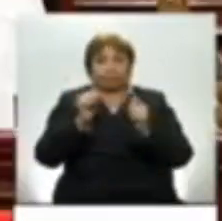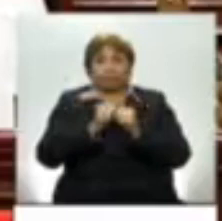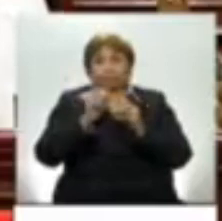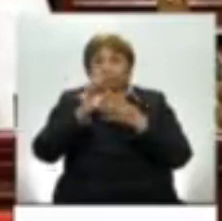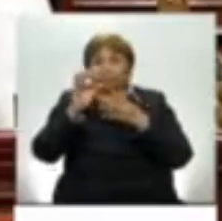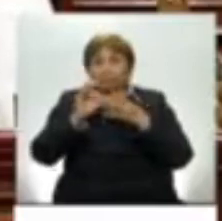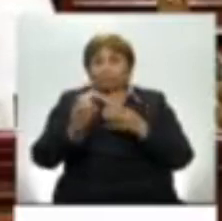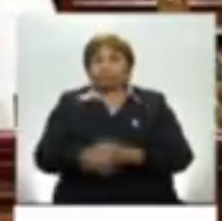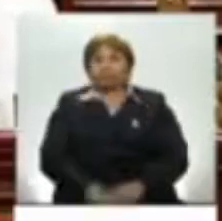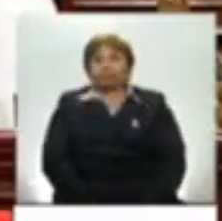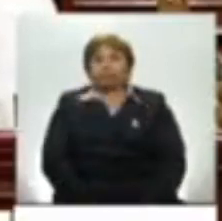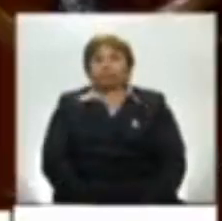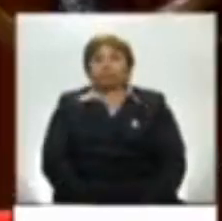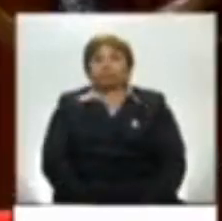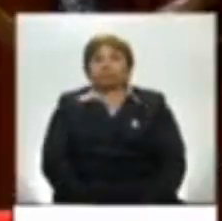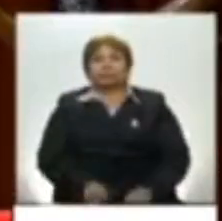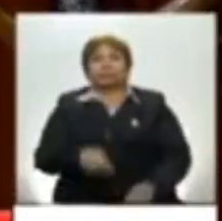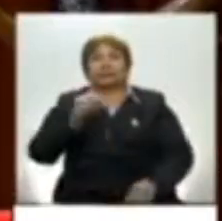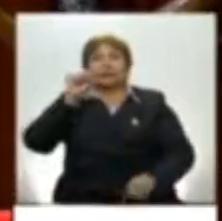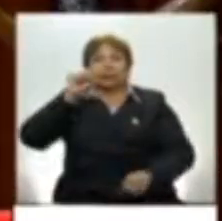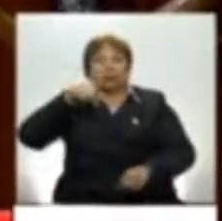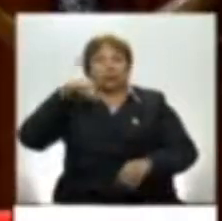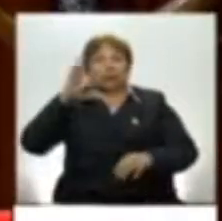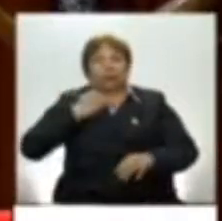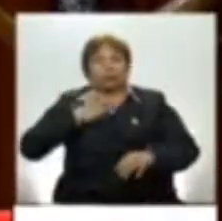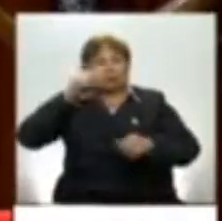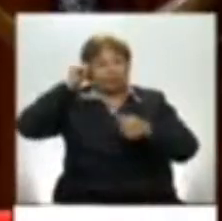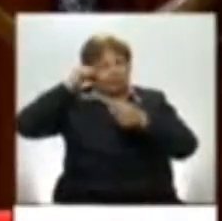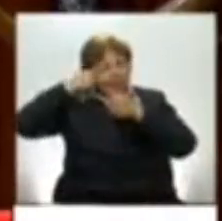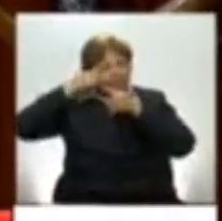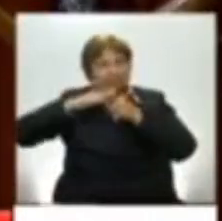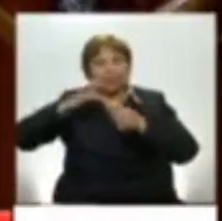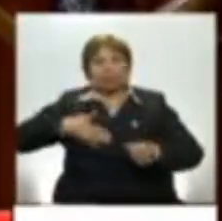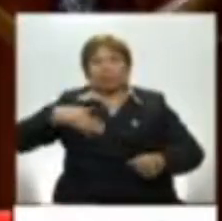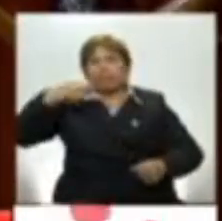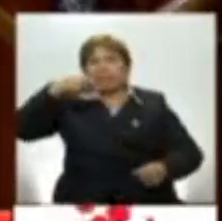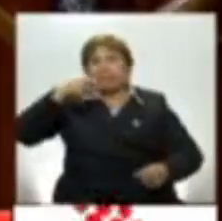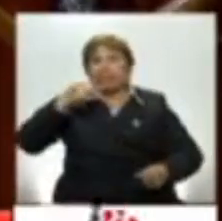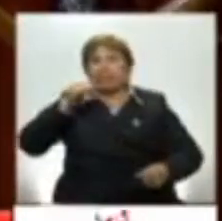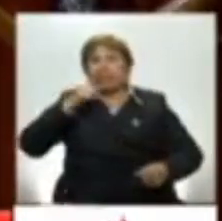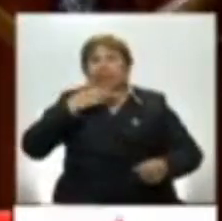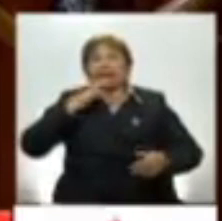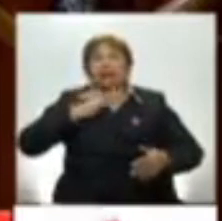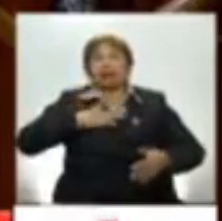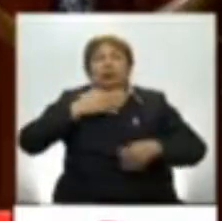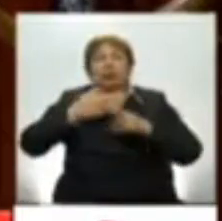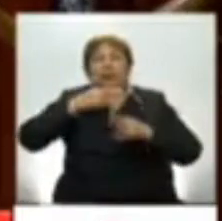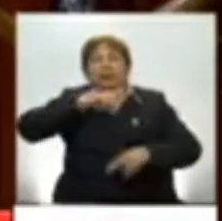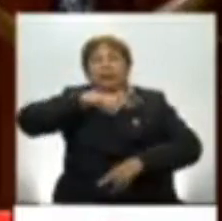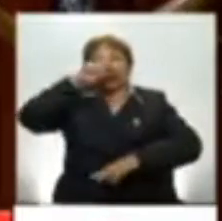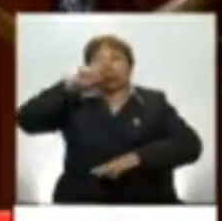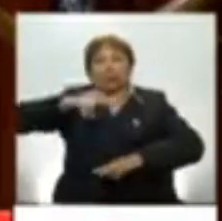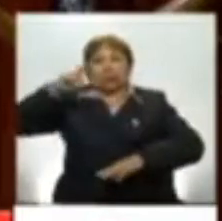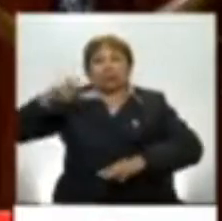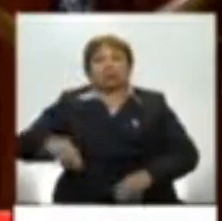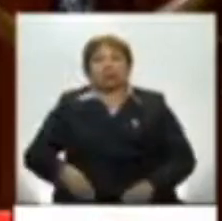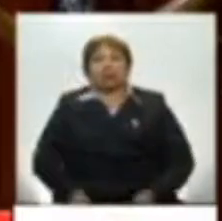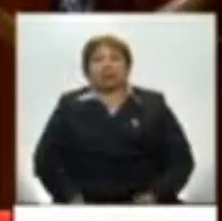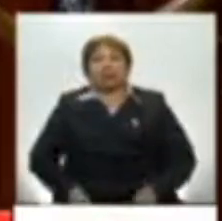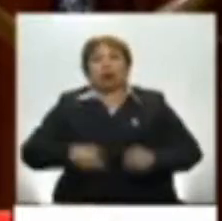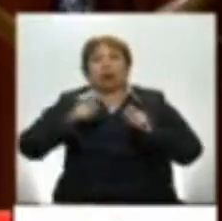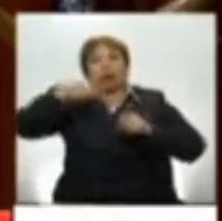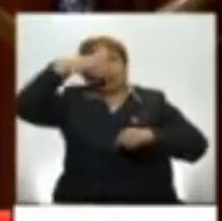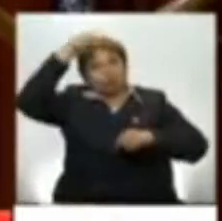calificados? En memoria de mis padres, en nombre de mi región, de los caballeros